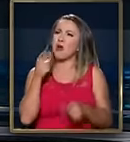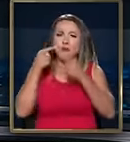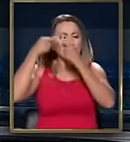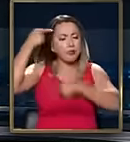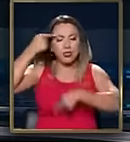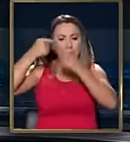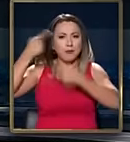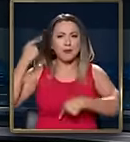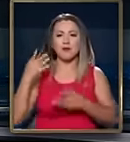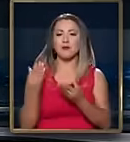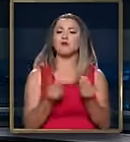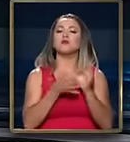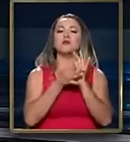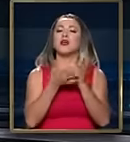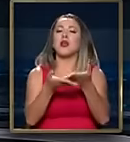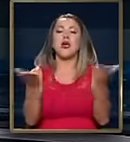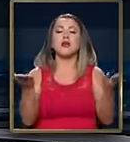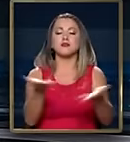Muchas gracias.